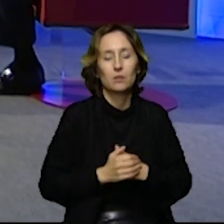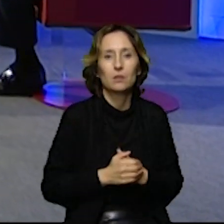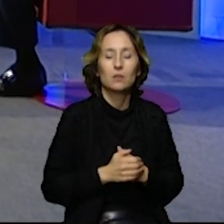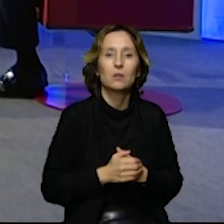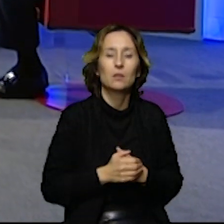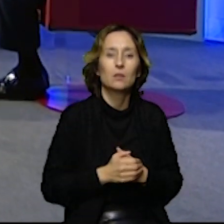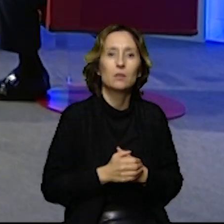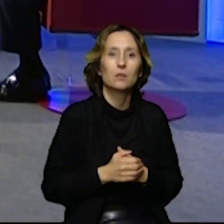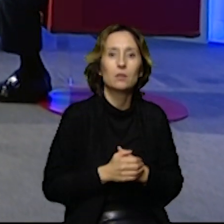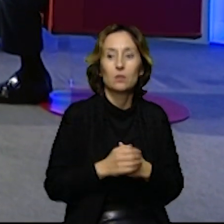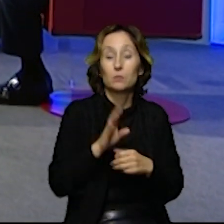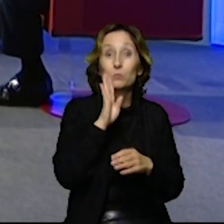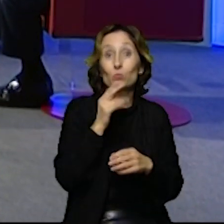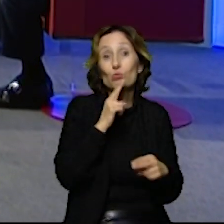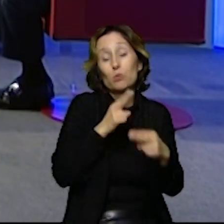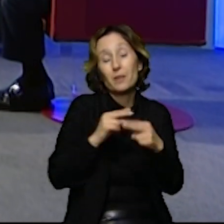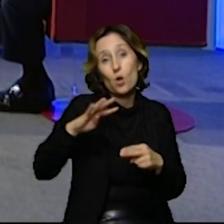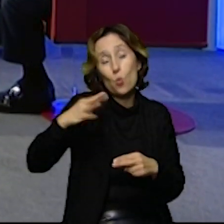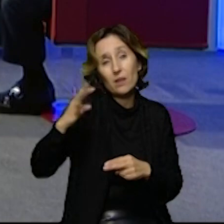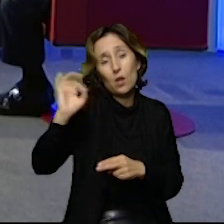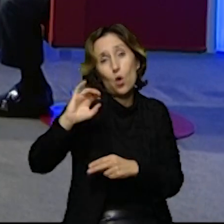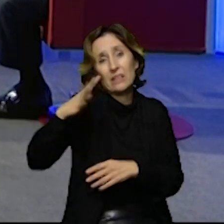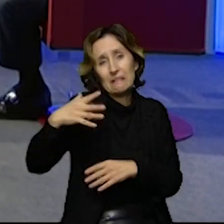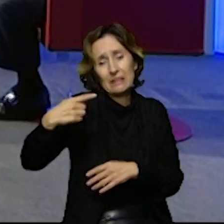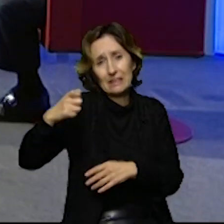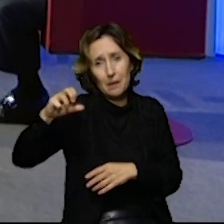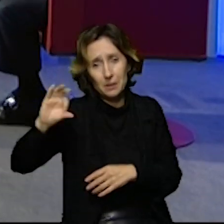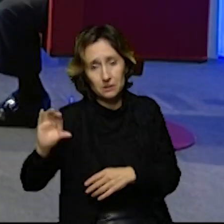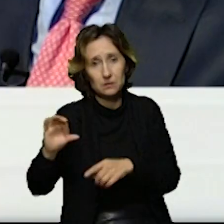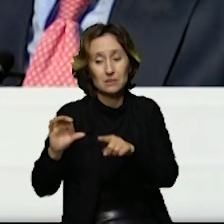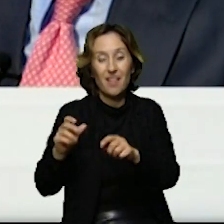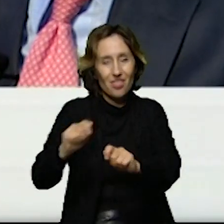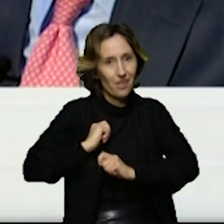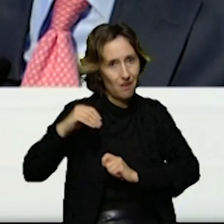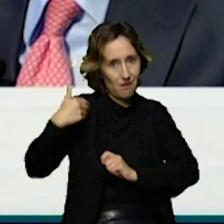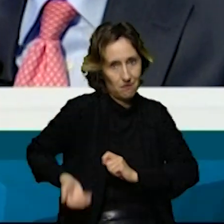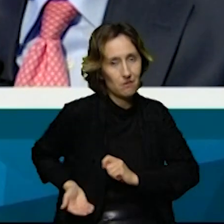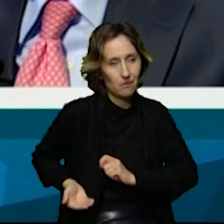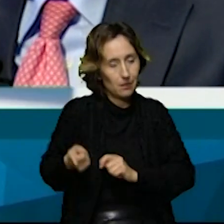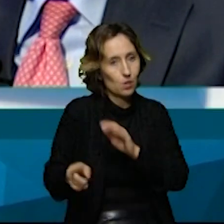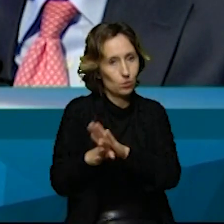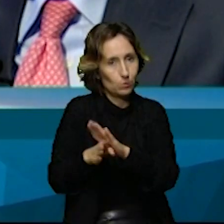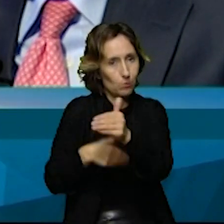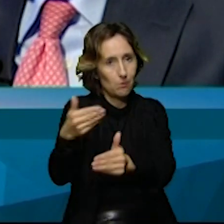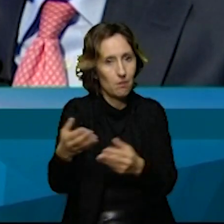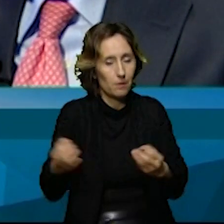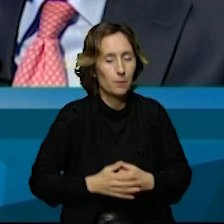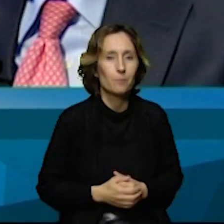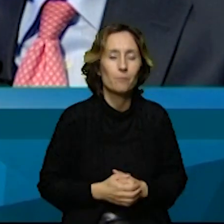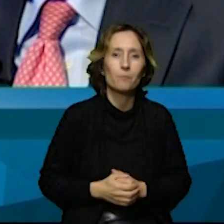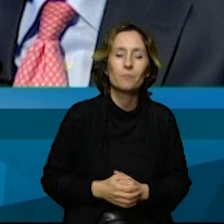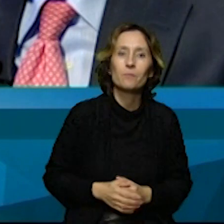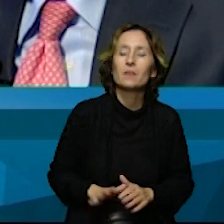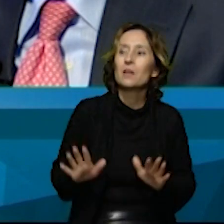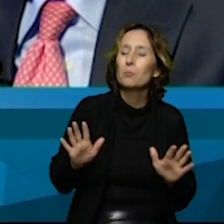llaman cuartas y quintas gamas, hay que seguir porque eso genera riqueza, evidentemente. Pero no le